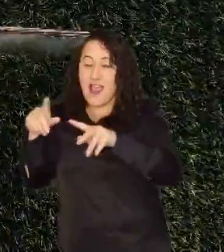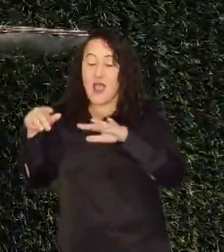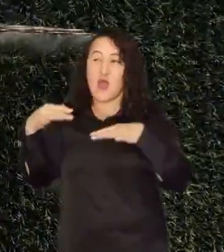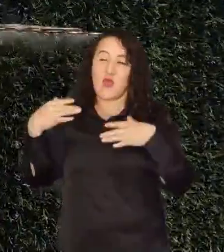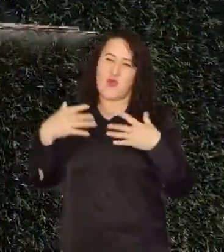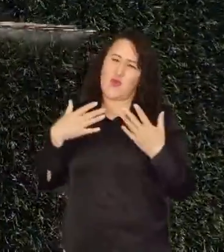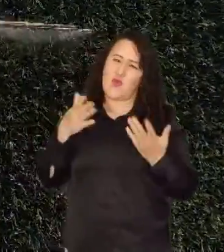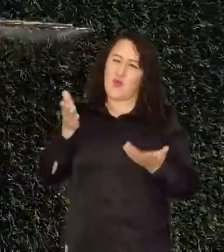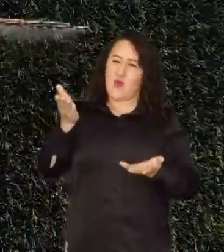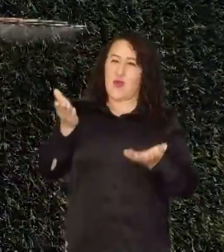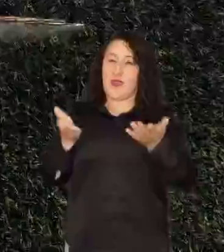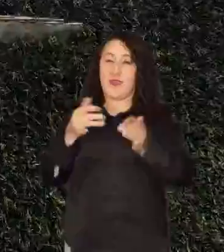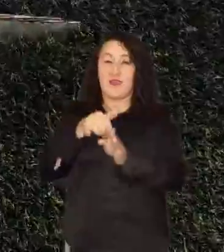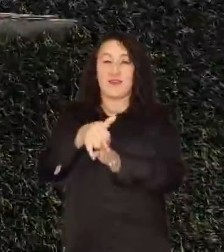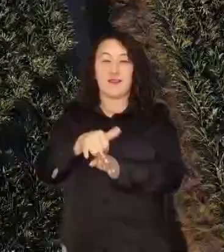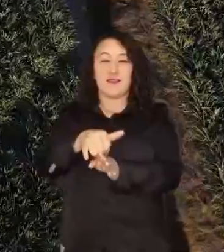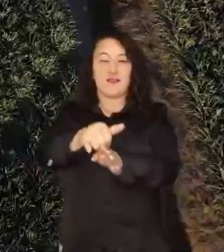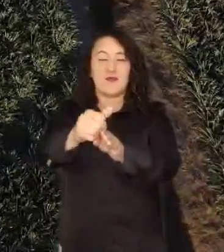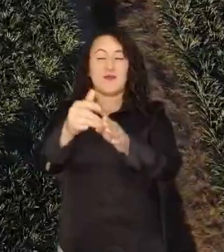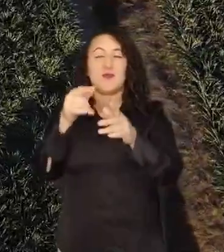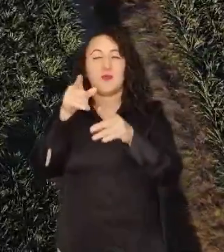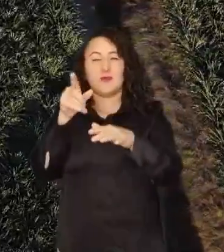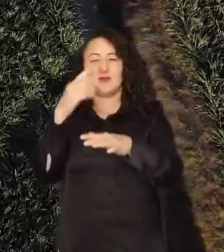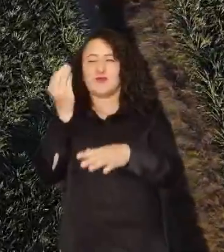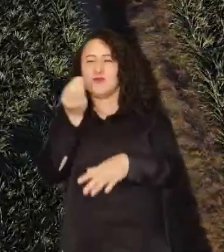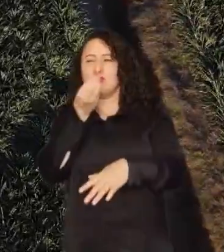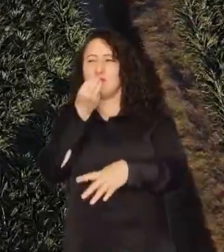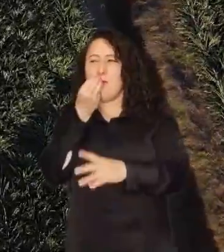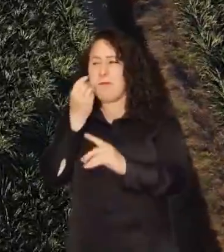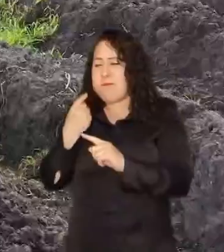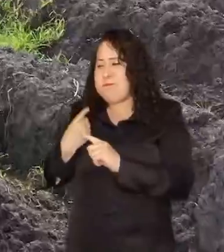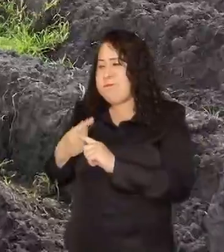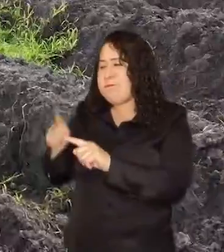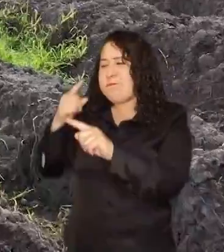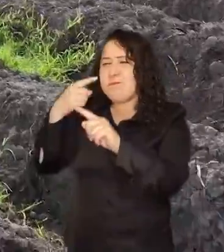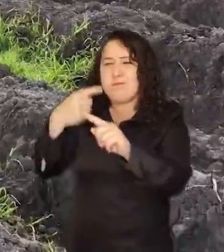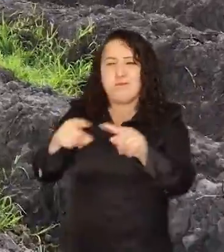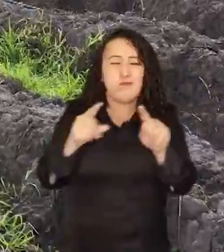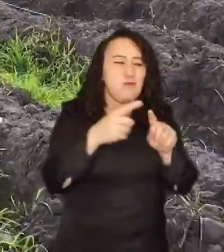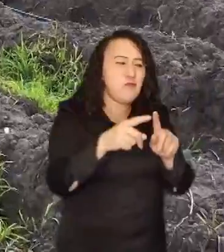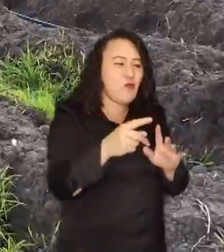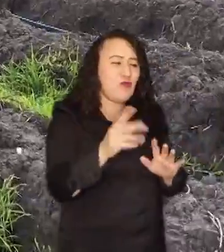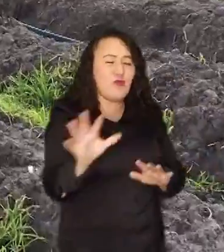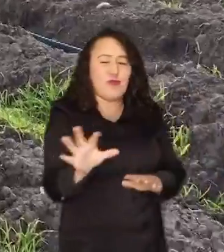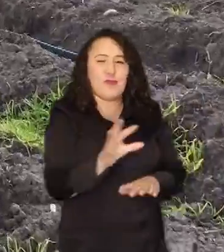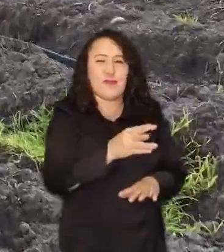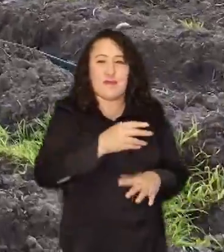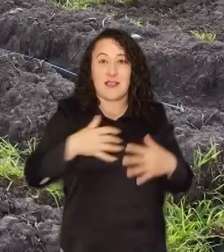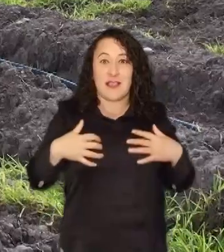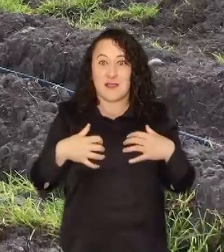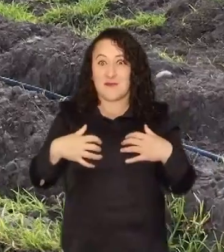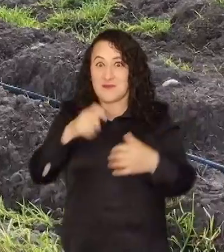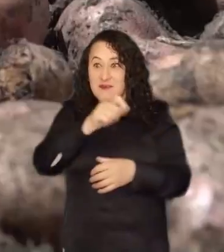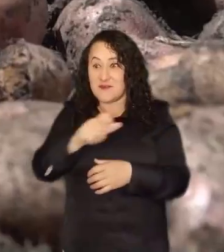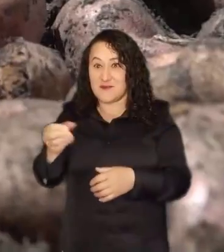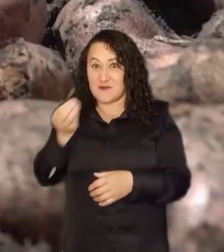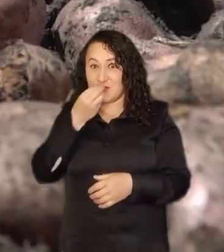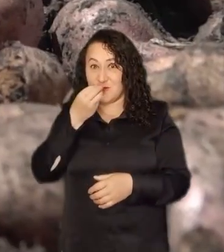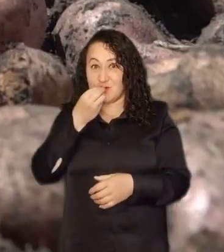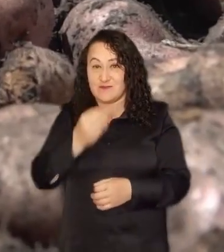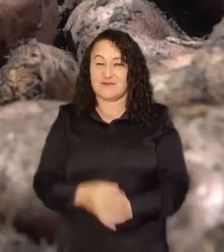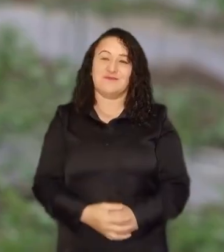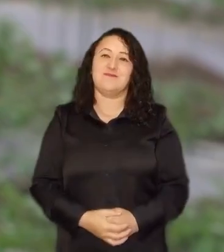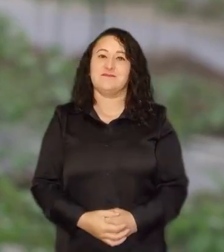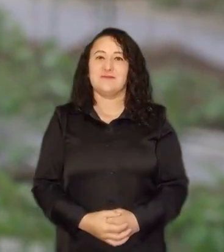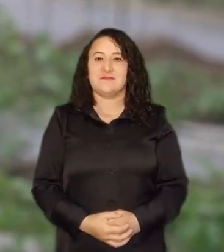La aparición de la agricultura hace aproximadamente 12.000 años determinó nuestra historia como humanidad, ligado a nuestra subsistencia a la tierra,